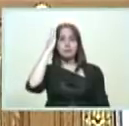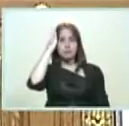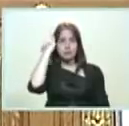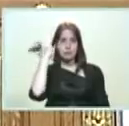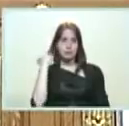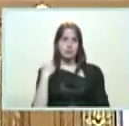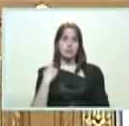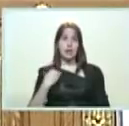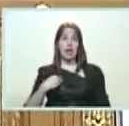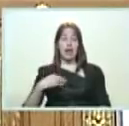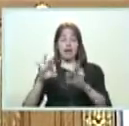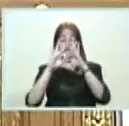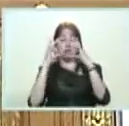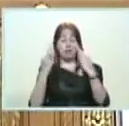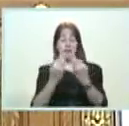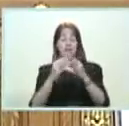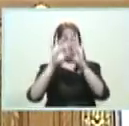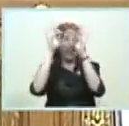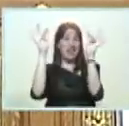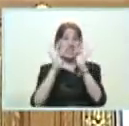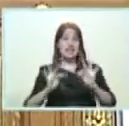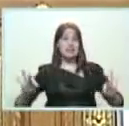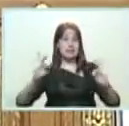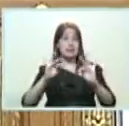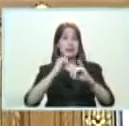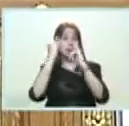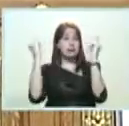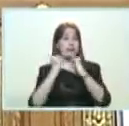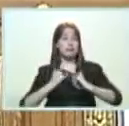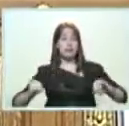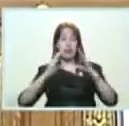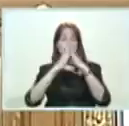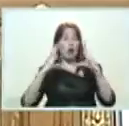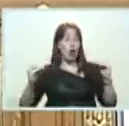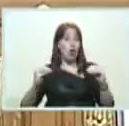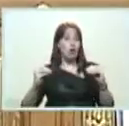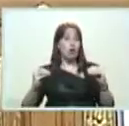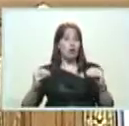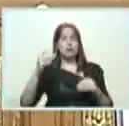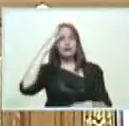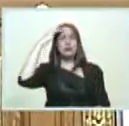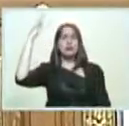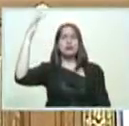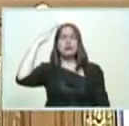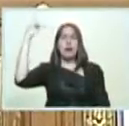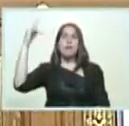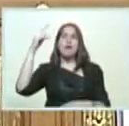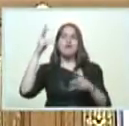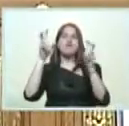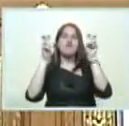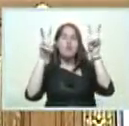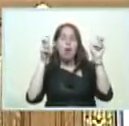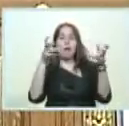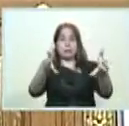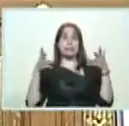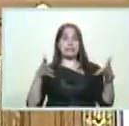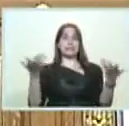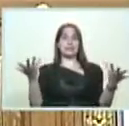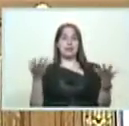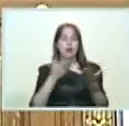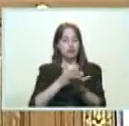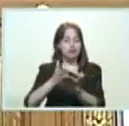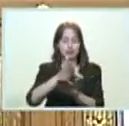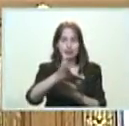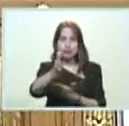la felicidad de nuestro país, de nuestro pueblo, de nuestra patria, así como soñamos con nuevas victorias que nos esperan en los